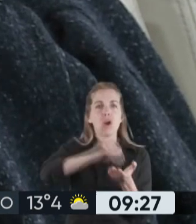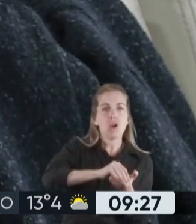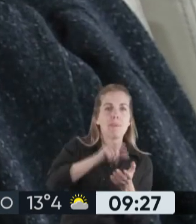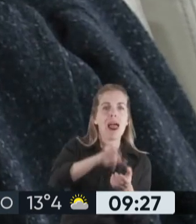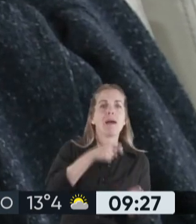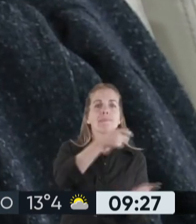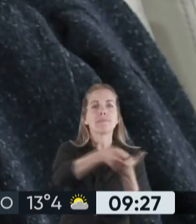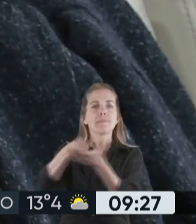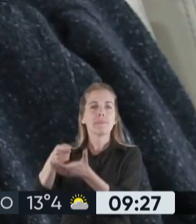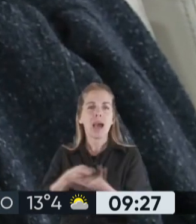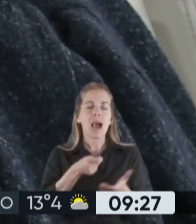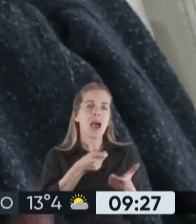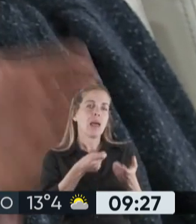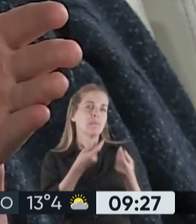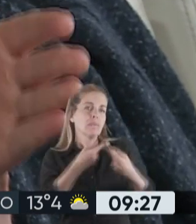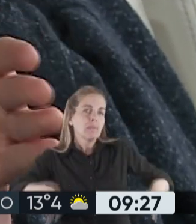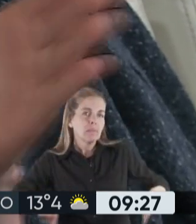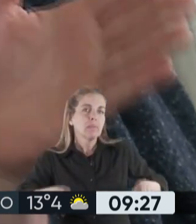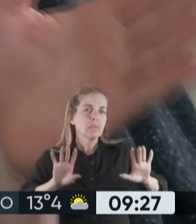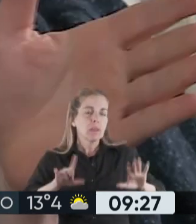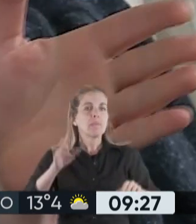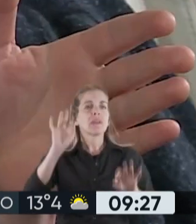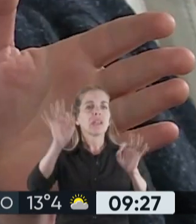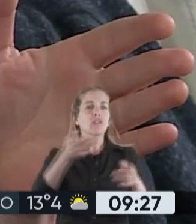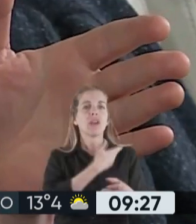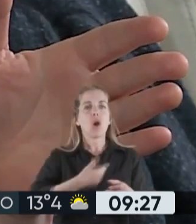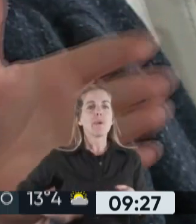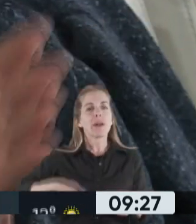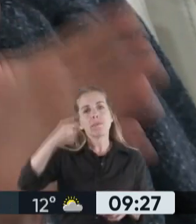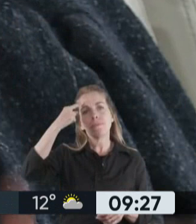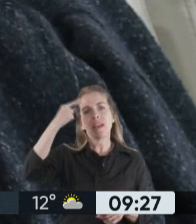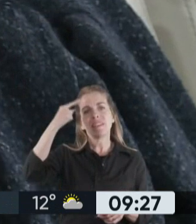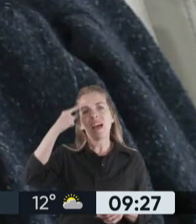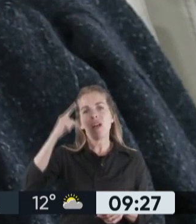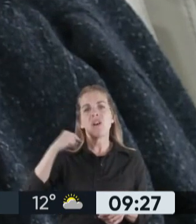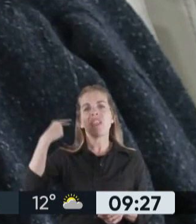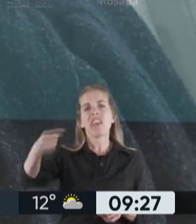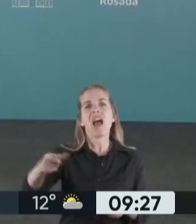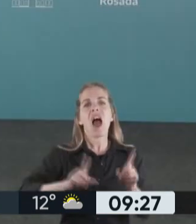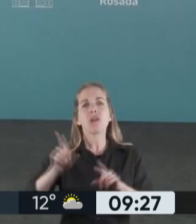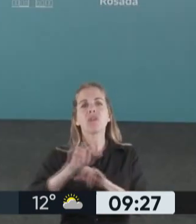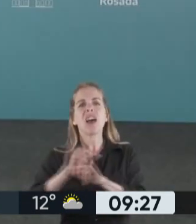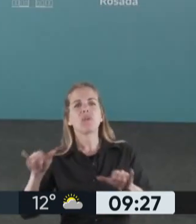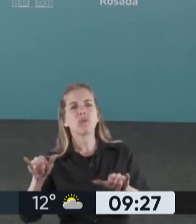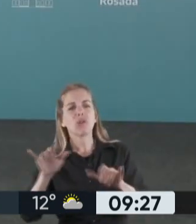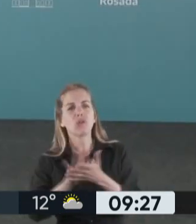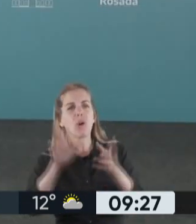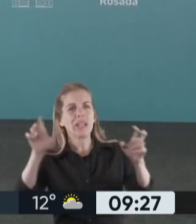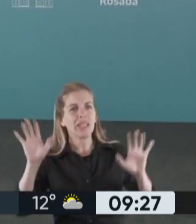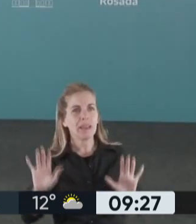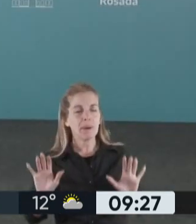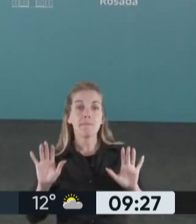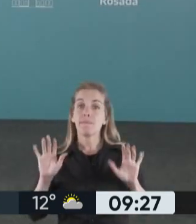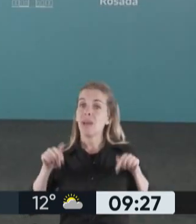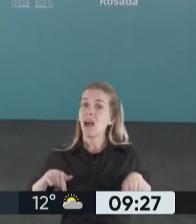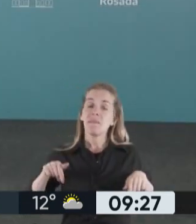la canasta básica alimentaria. ¿El gobierno tiene pensado en los próximos días hacer un anuncio al respecto? No hay un anuncio